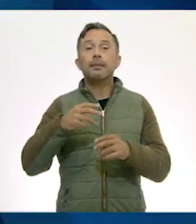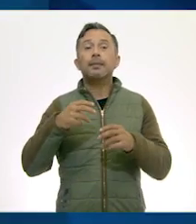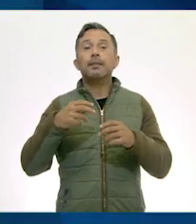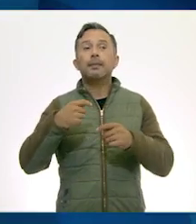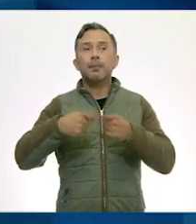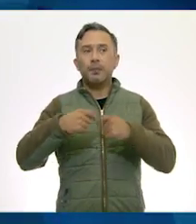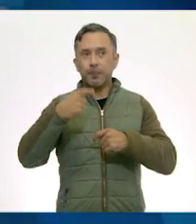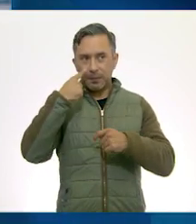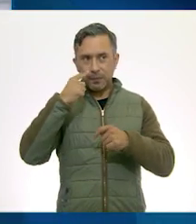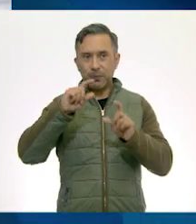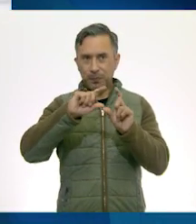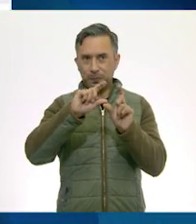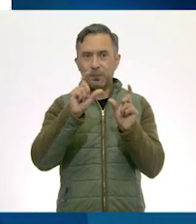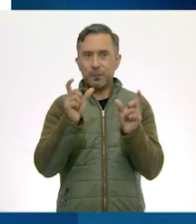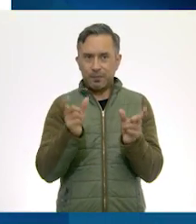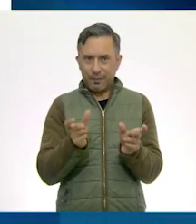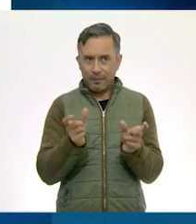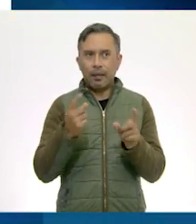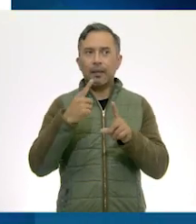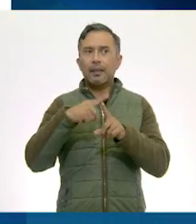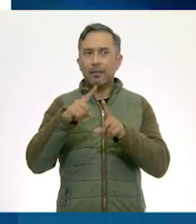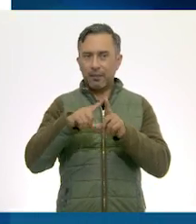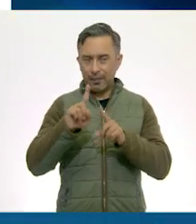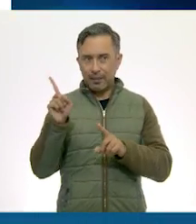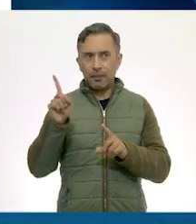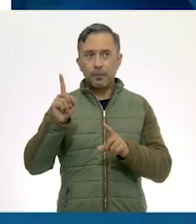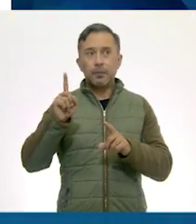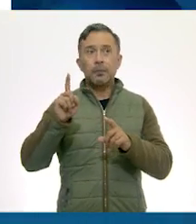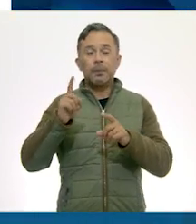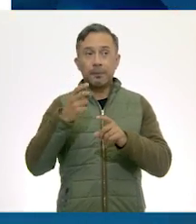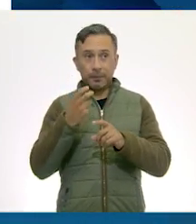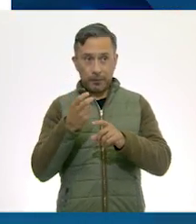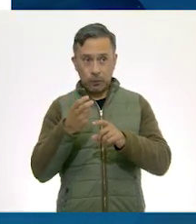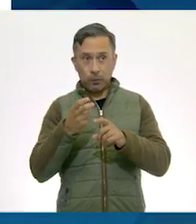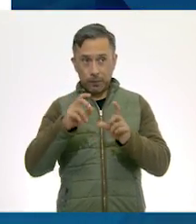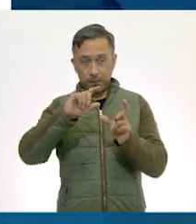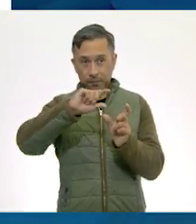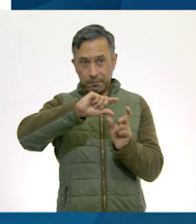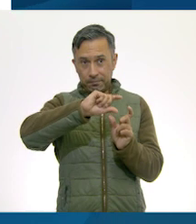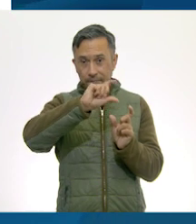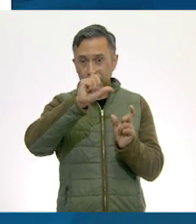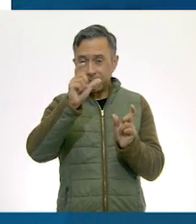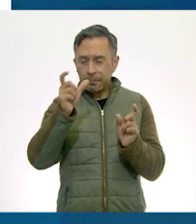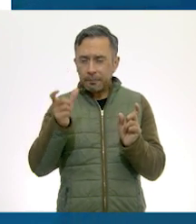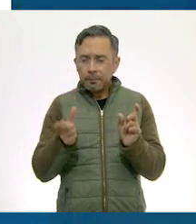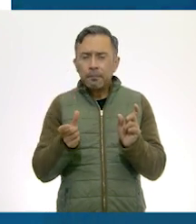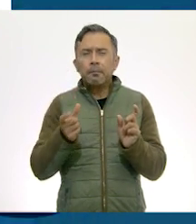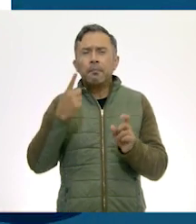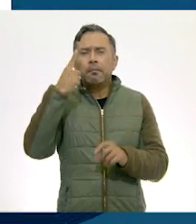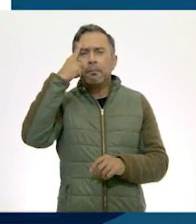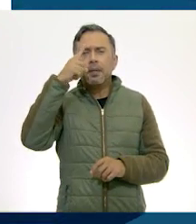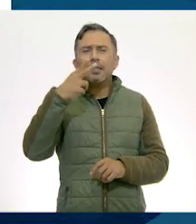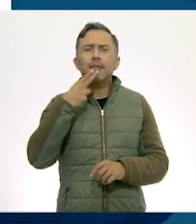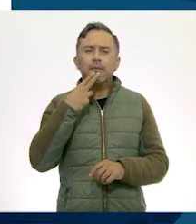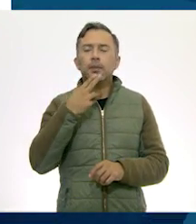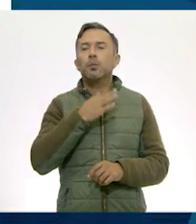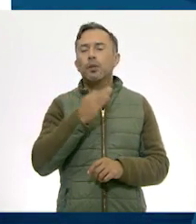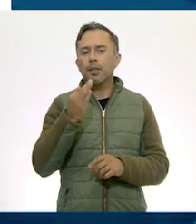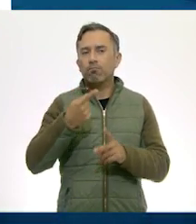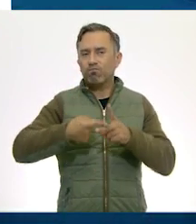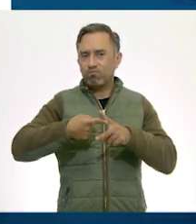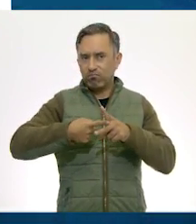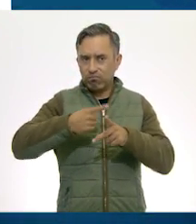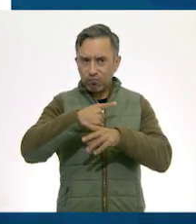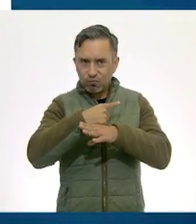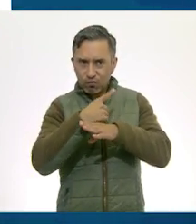Son diferentes, pero ambos instrumentos geométricos nos sirven para medir. ¿Qué vamos a